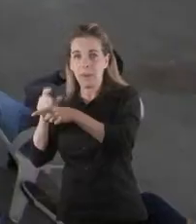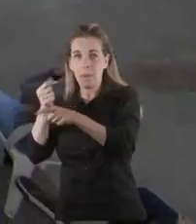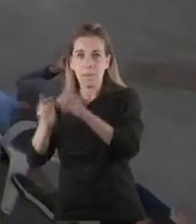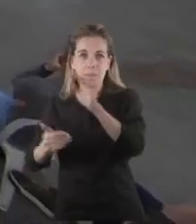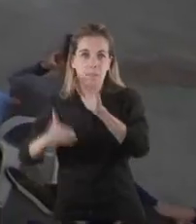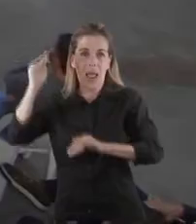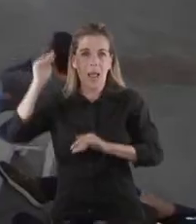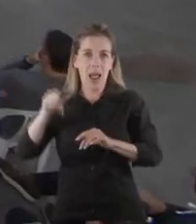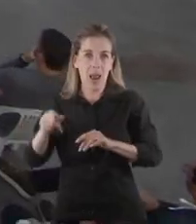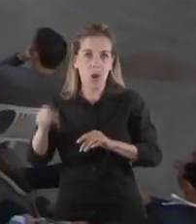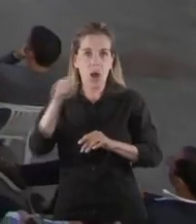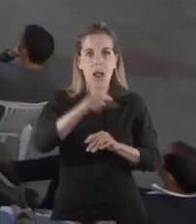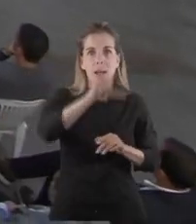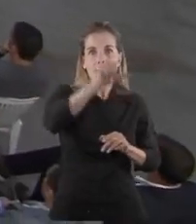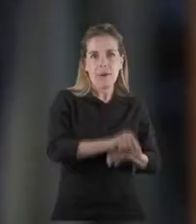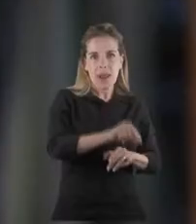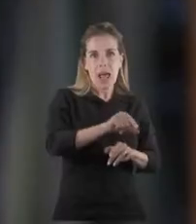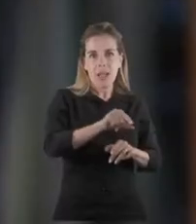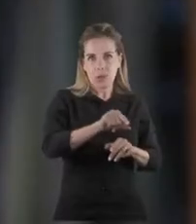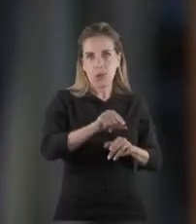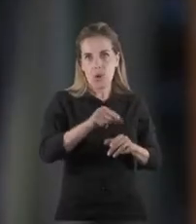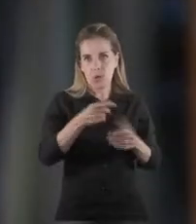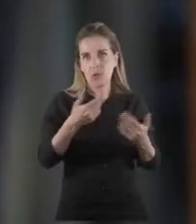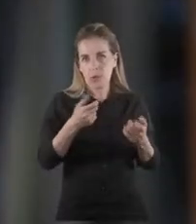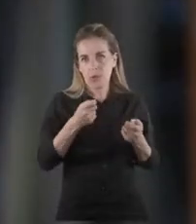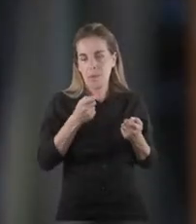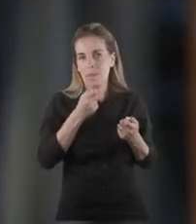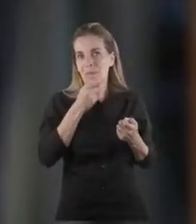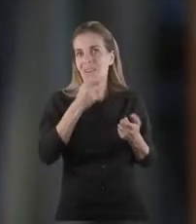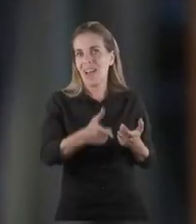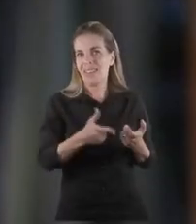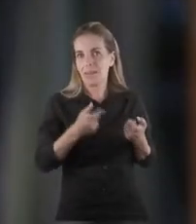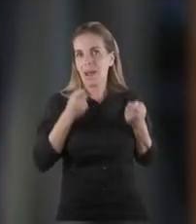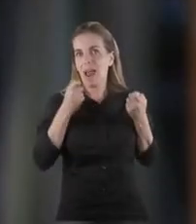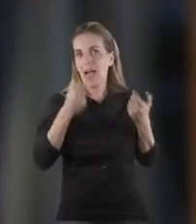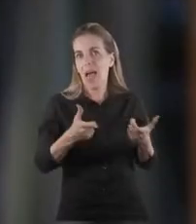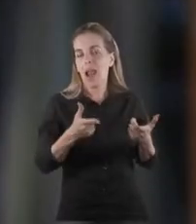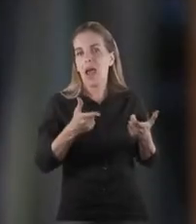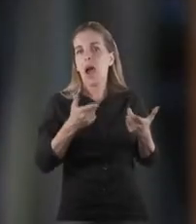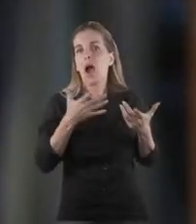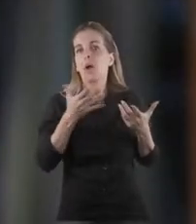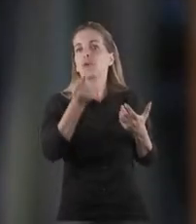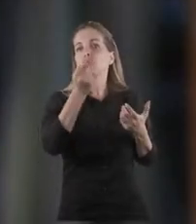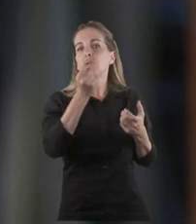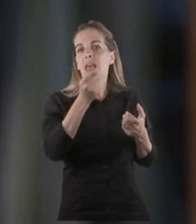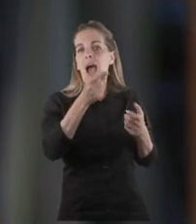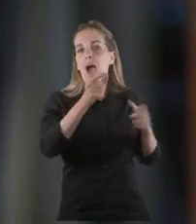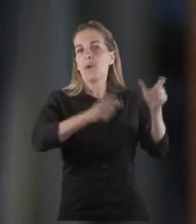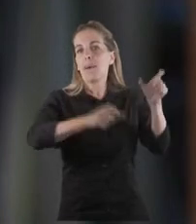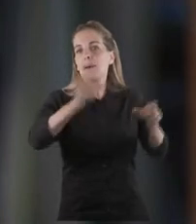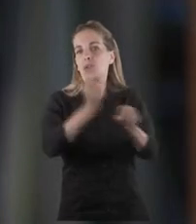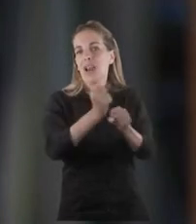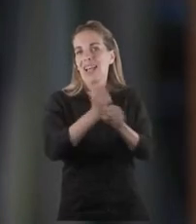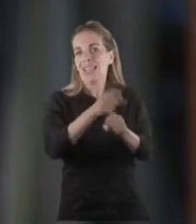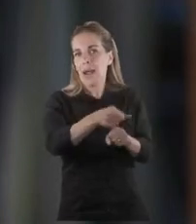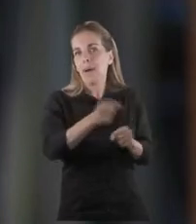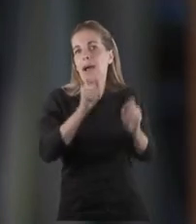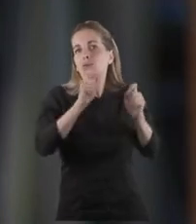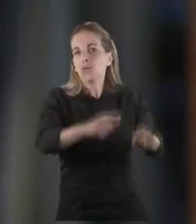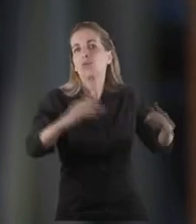metro cuadrado, imposible para el acceso o por lo menos para un trabajador. Y estamos en plenas